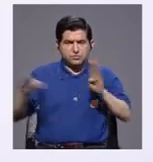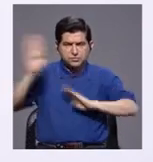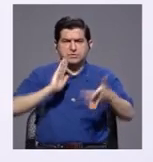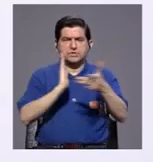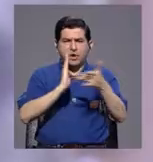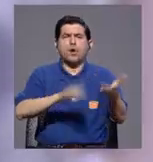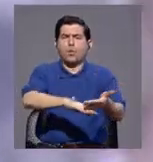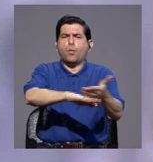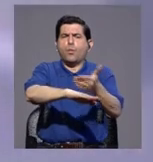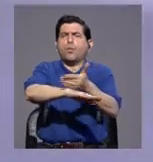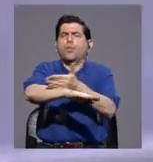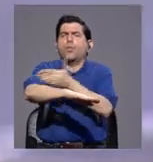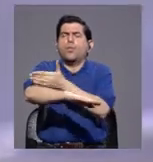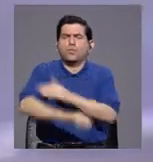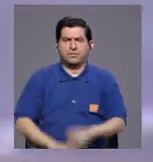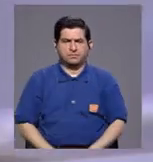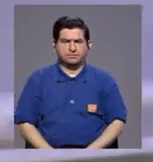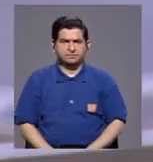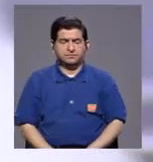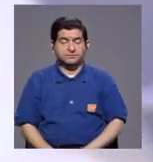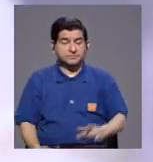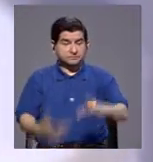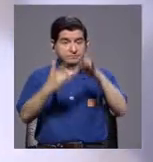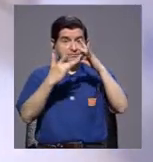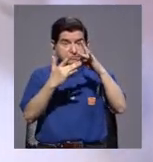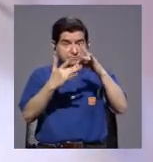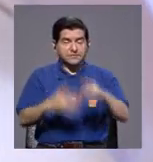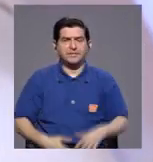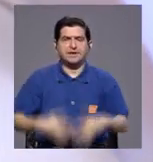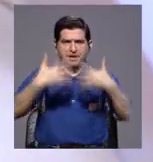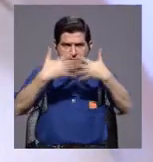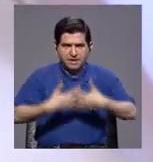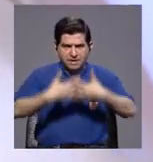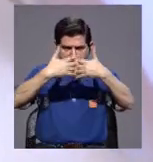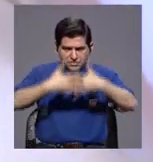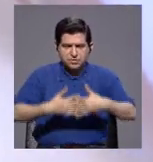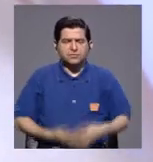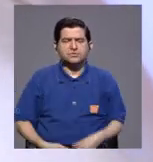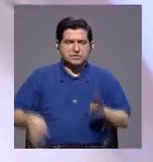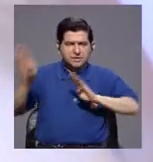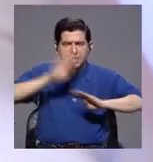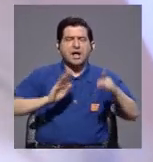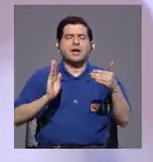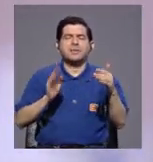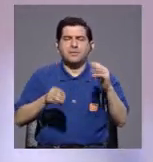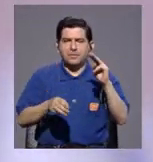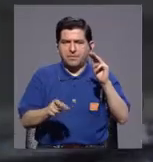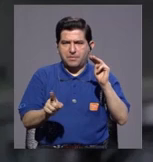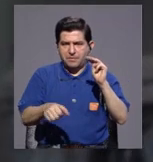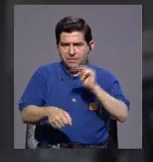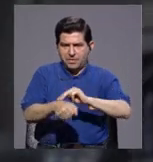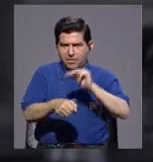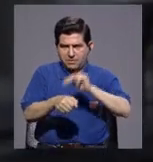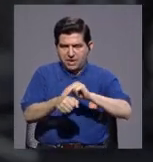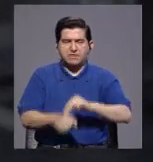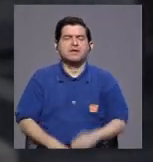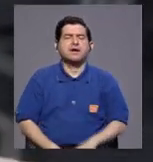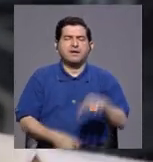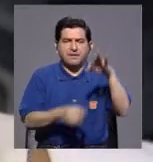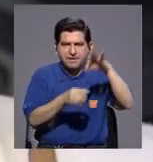grandemente existe especialmente la industria biomédica o la médica la industria agrícola